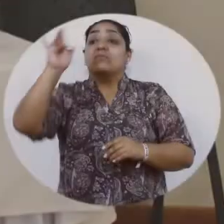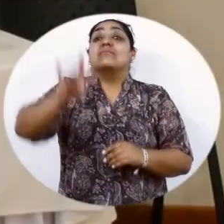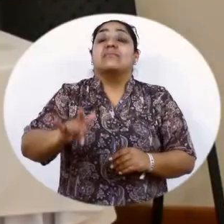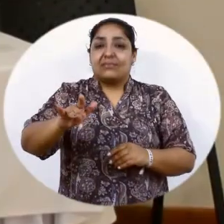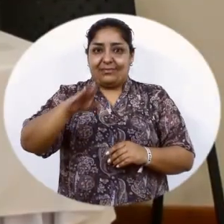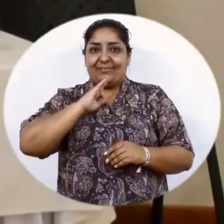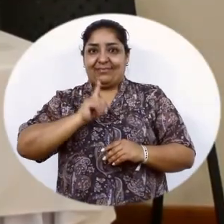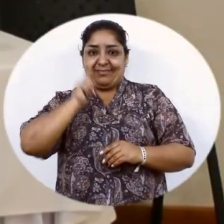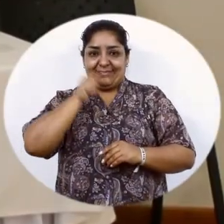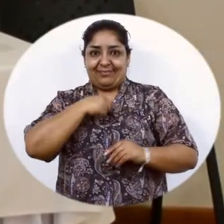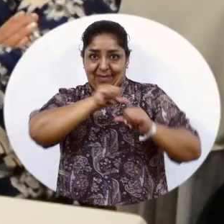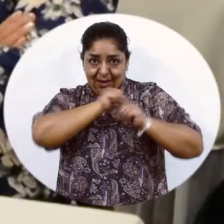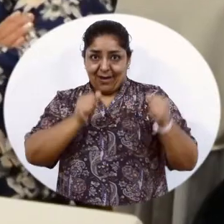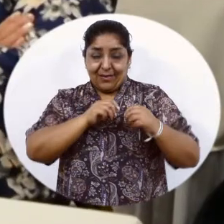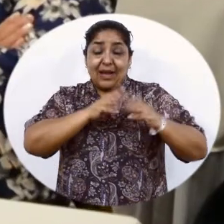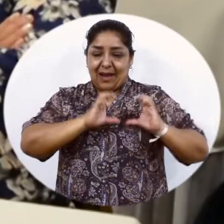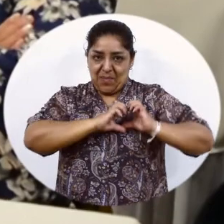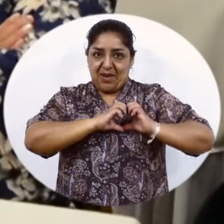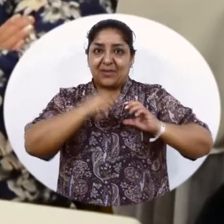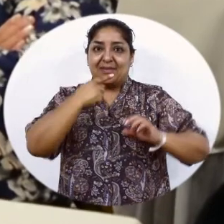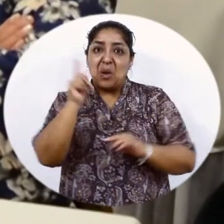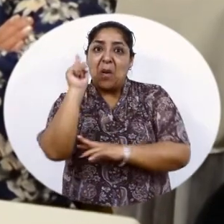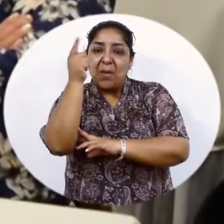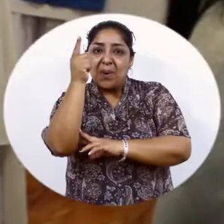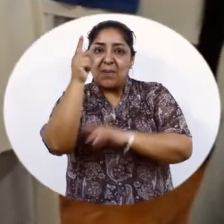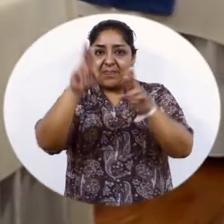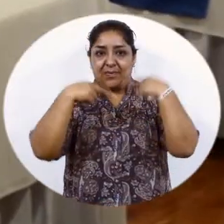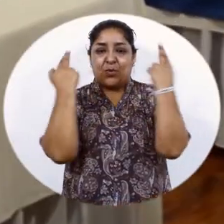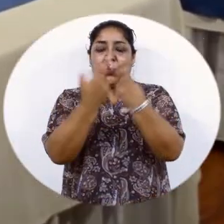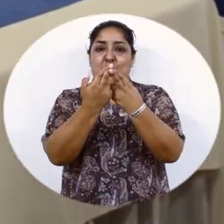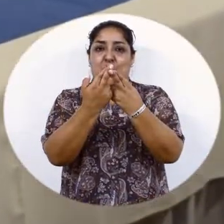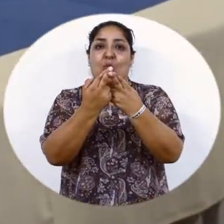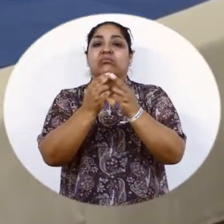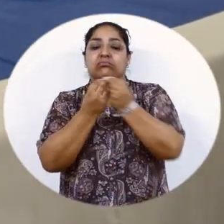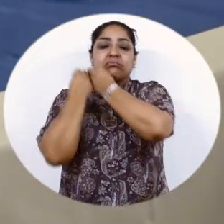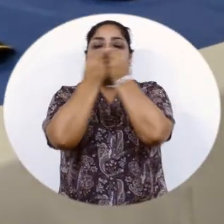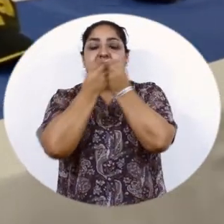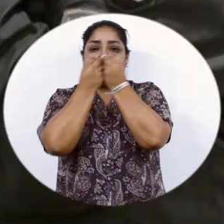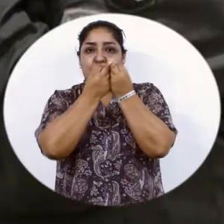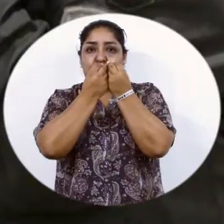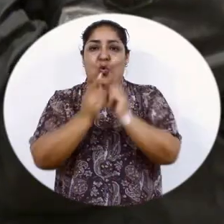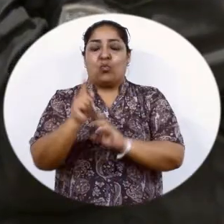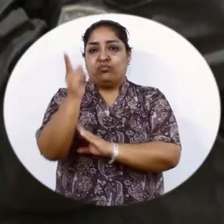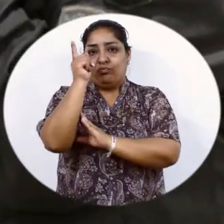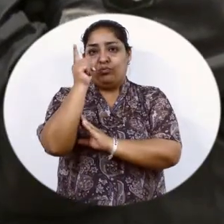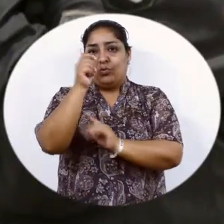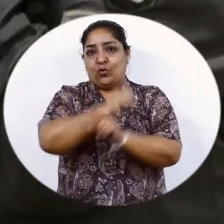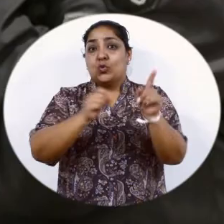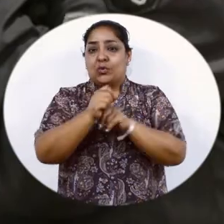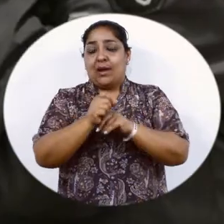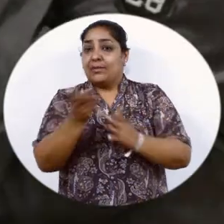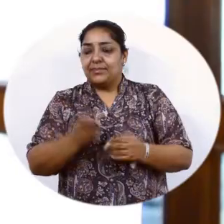con presencia del mandatario de los nariñenses se llevó a cabo la primera sesión de 2019 del consejo departamental de política